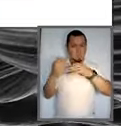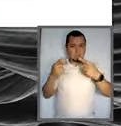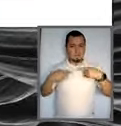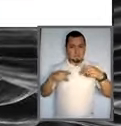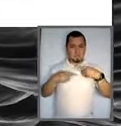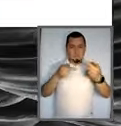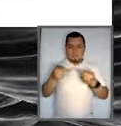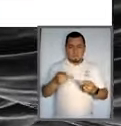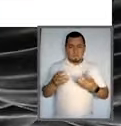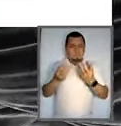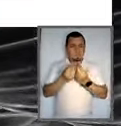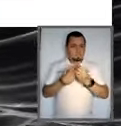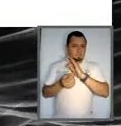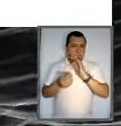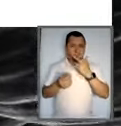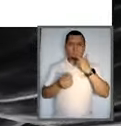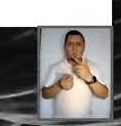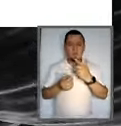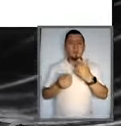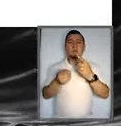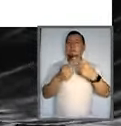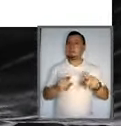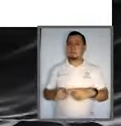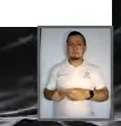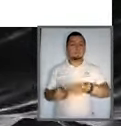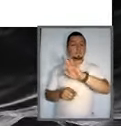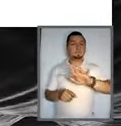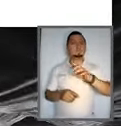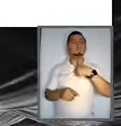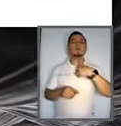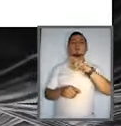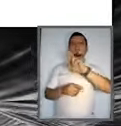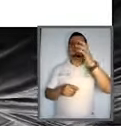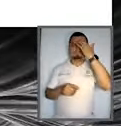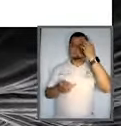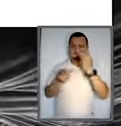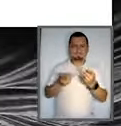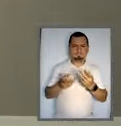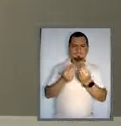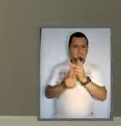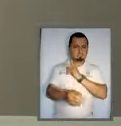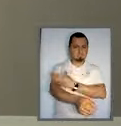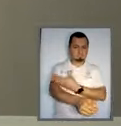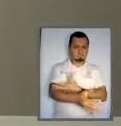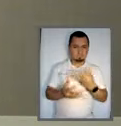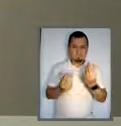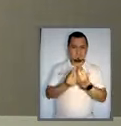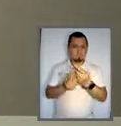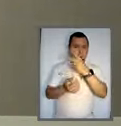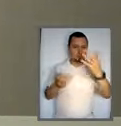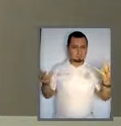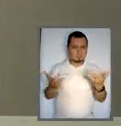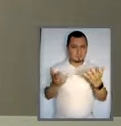nuevo proceso que inclusive metodológico es diferente. Yo reconozco y valoro muchísimo lo que mis compañeros, mis